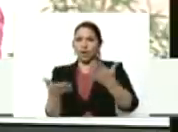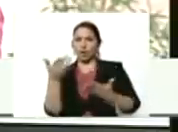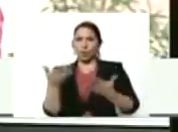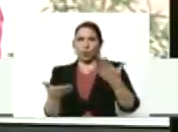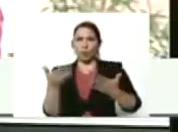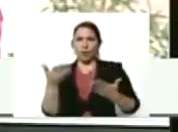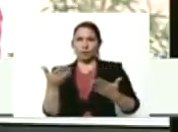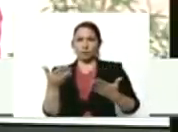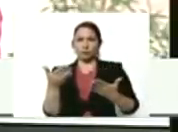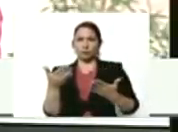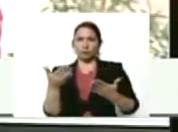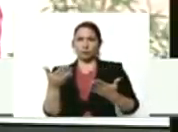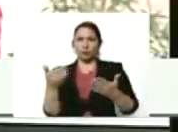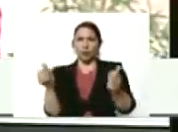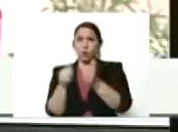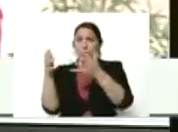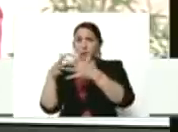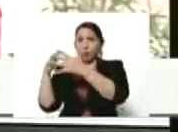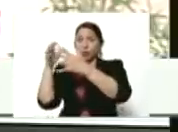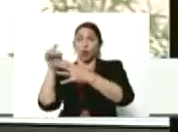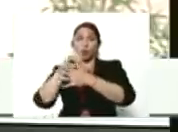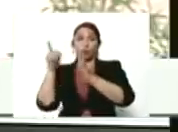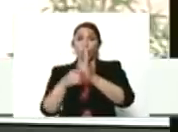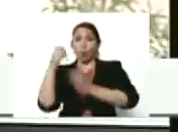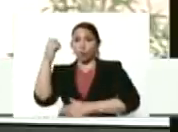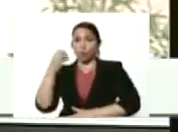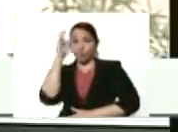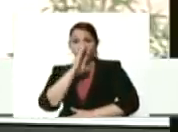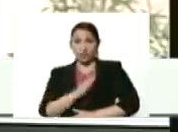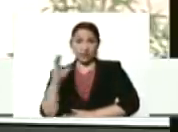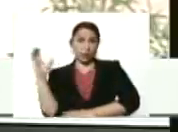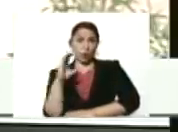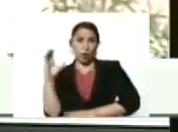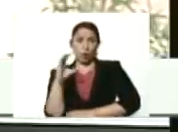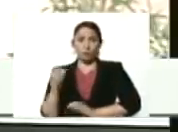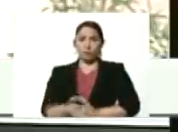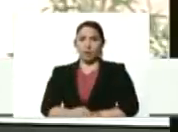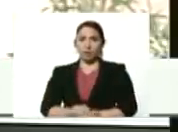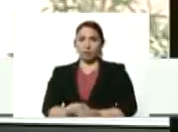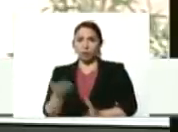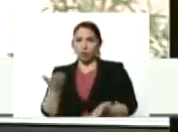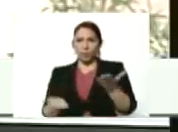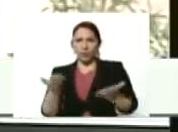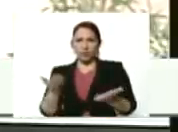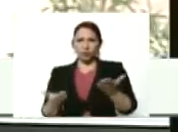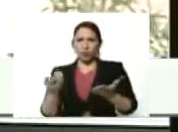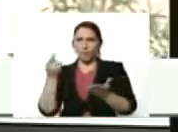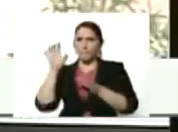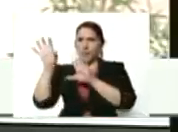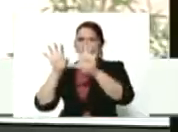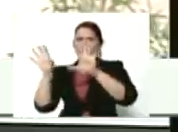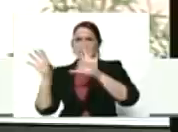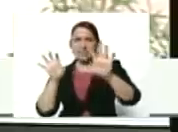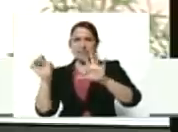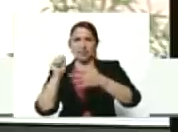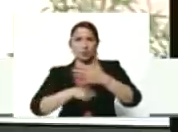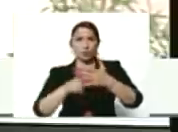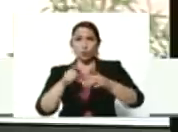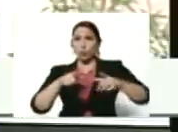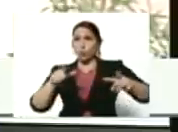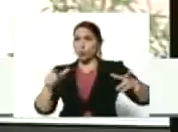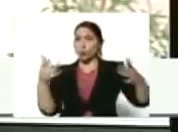Estados Unidos, toda Europa, Brasil, Colombia, en comparación con ellos, sin lugar a